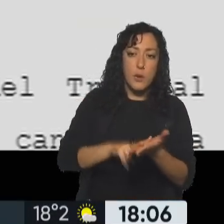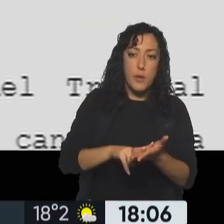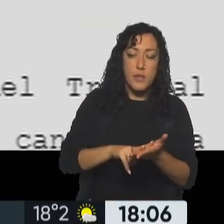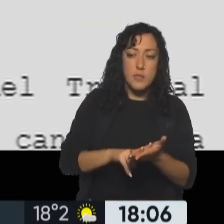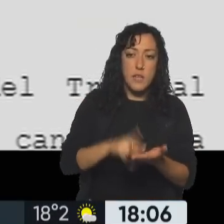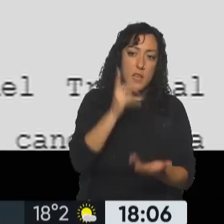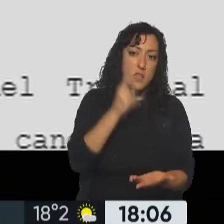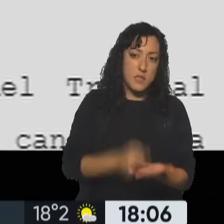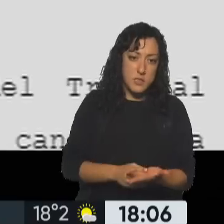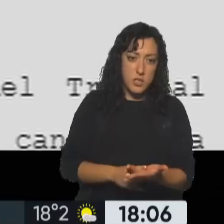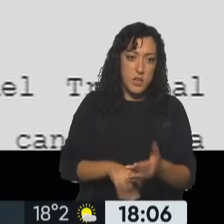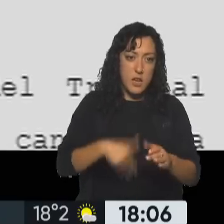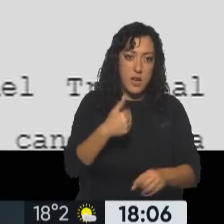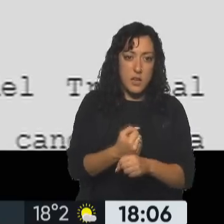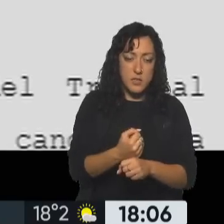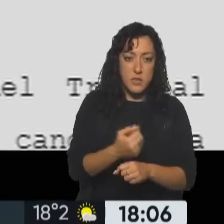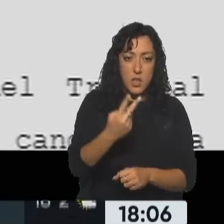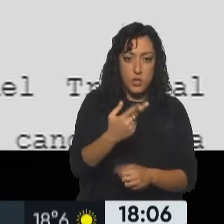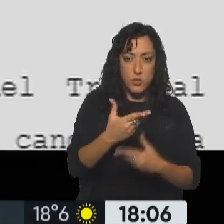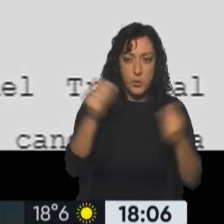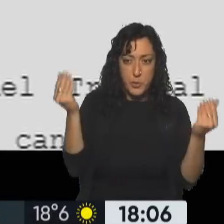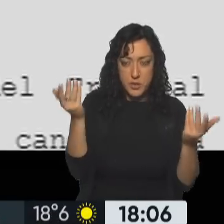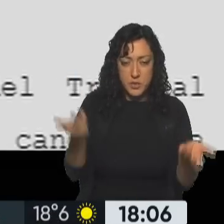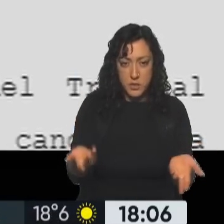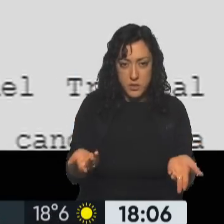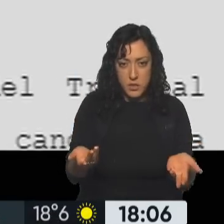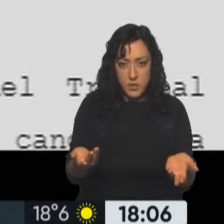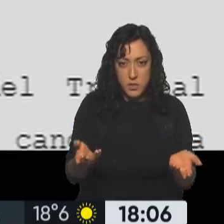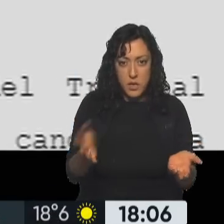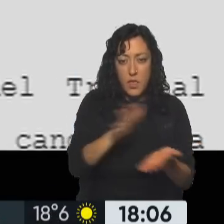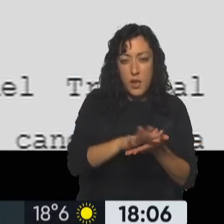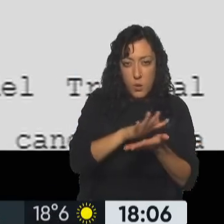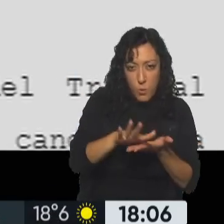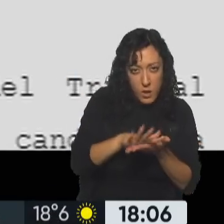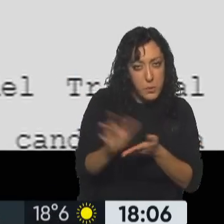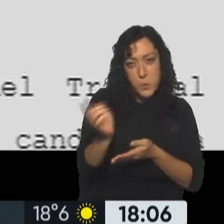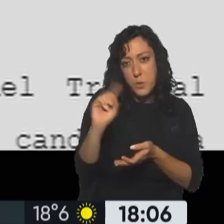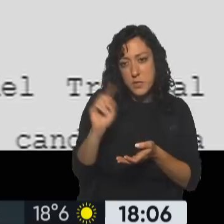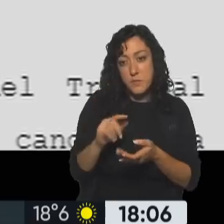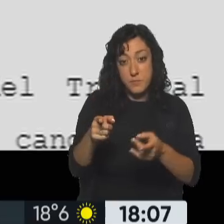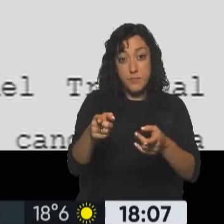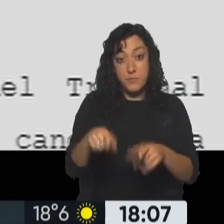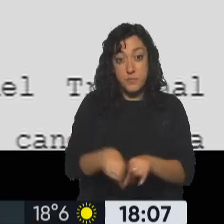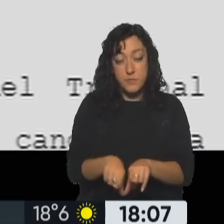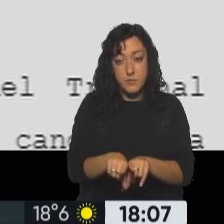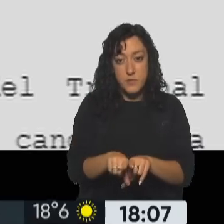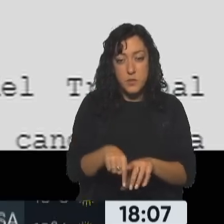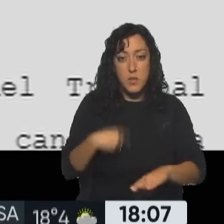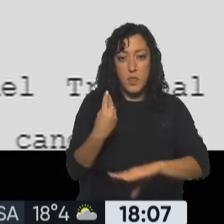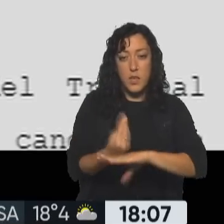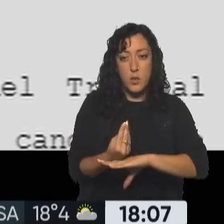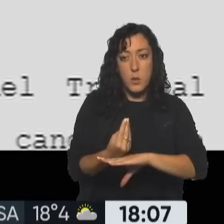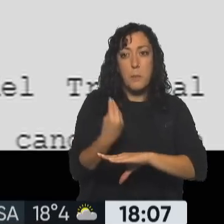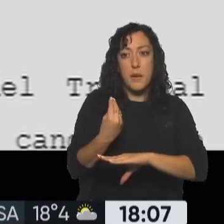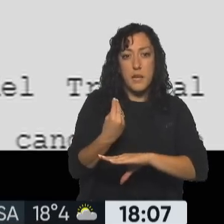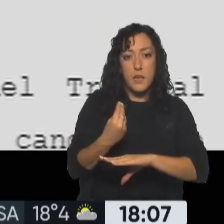resolvió. Hasta hace 2 meses. Ya lo resolvió. No habla de un nuevo periodo. Ahí lo tenés. Habilitar la candidatura para un cuarto